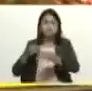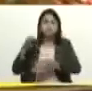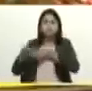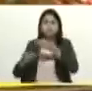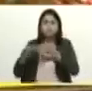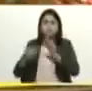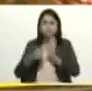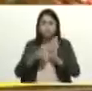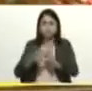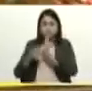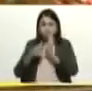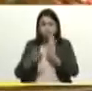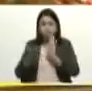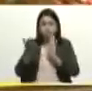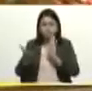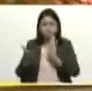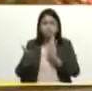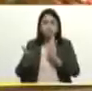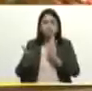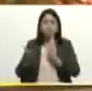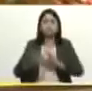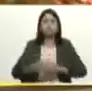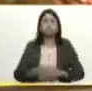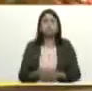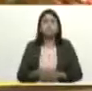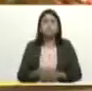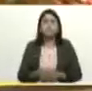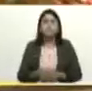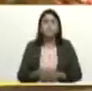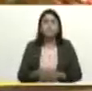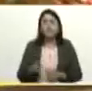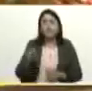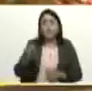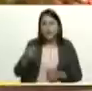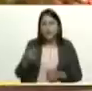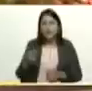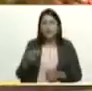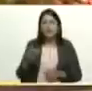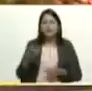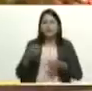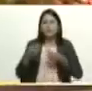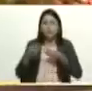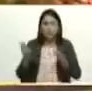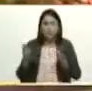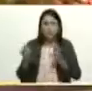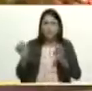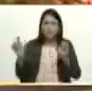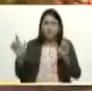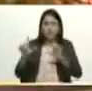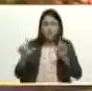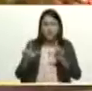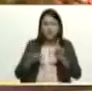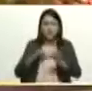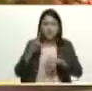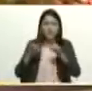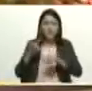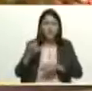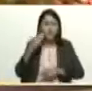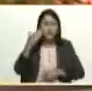los medios de comunicación público, a través de las redes